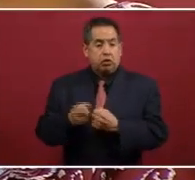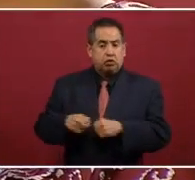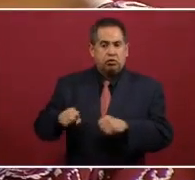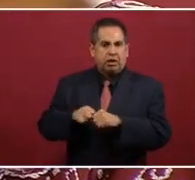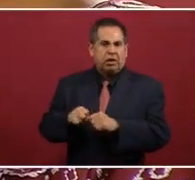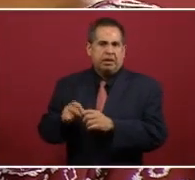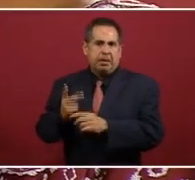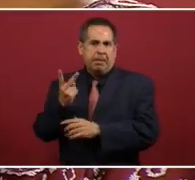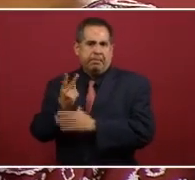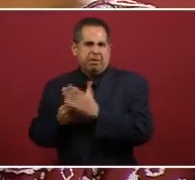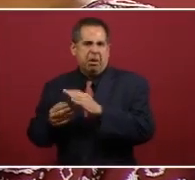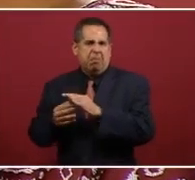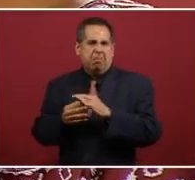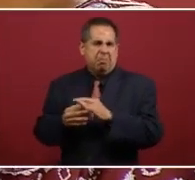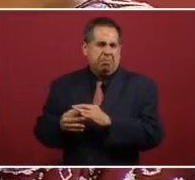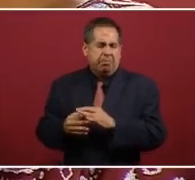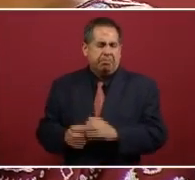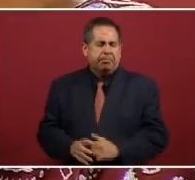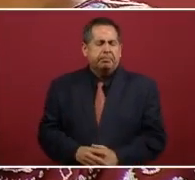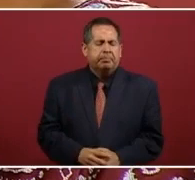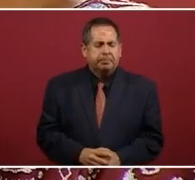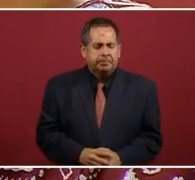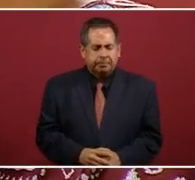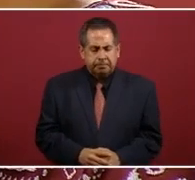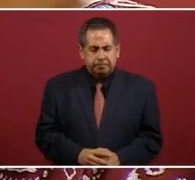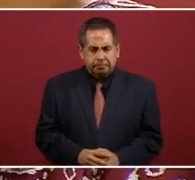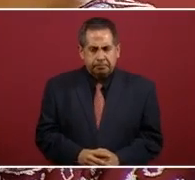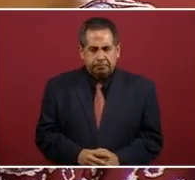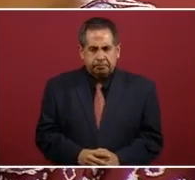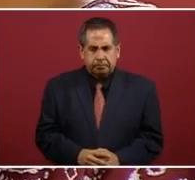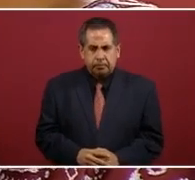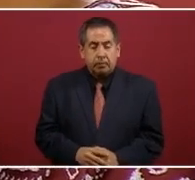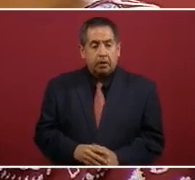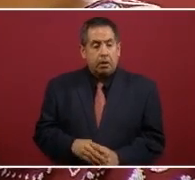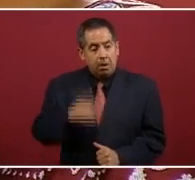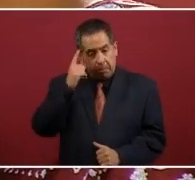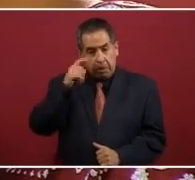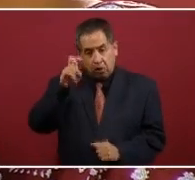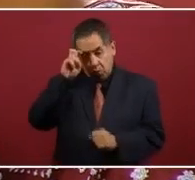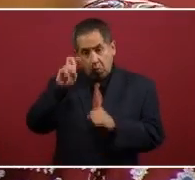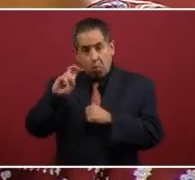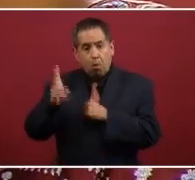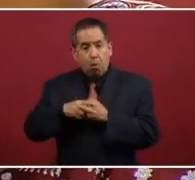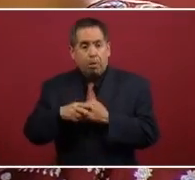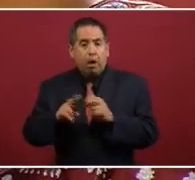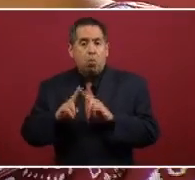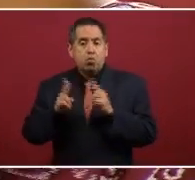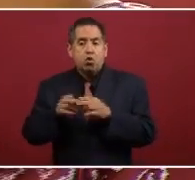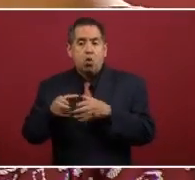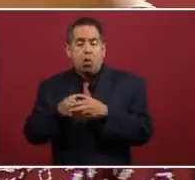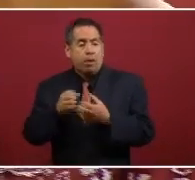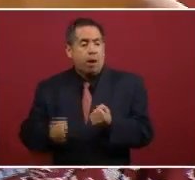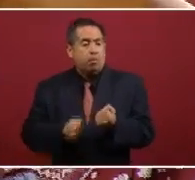partners, and we have received general support of the European Union.